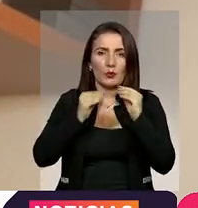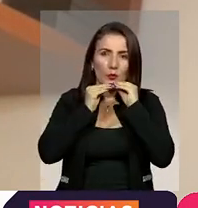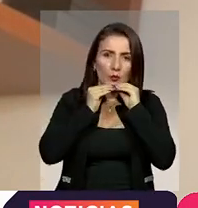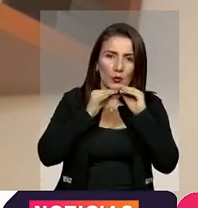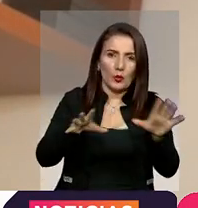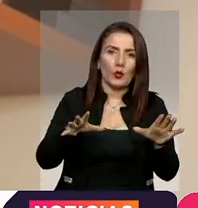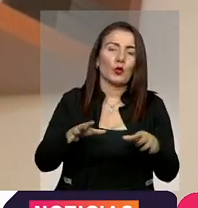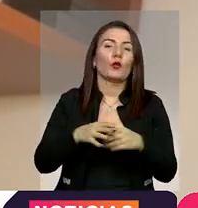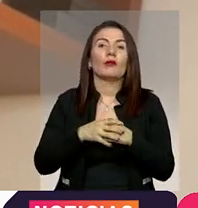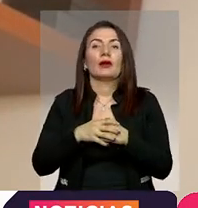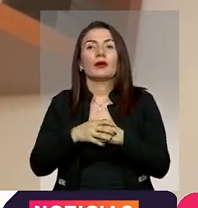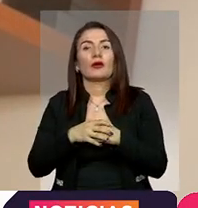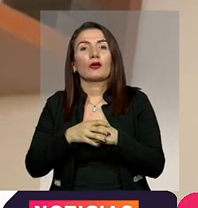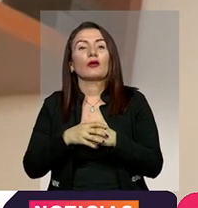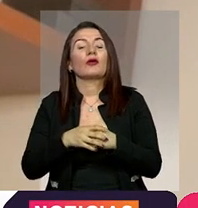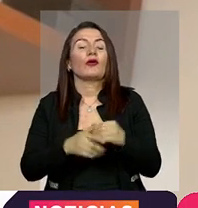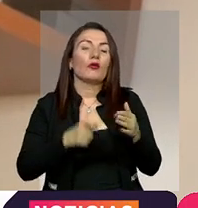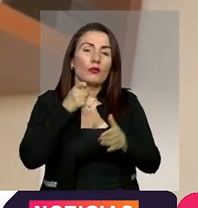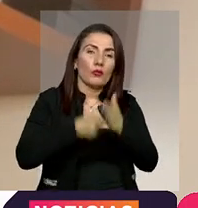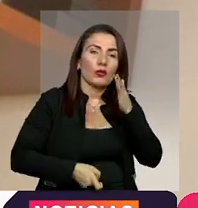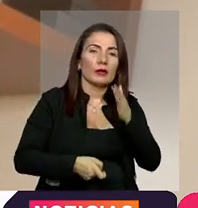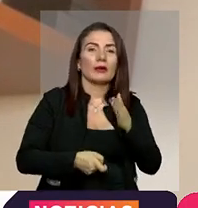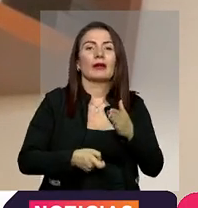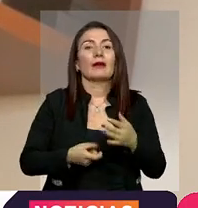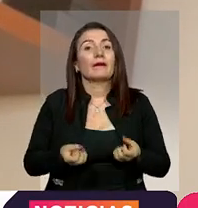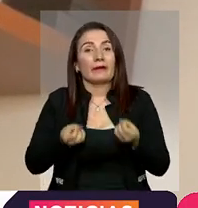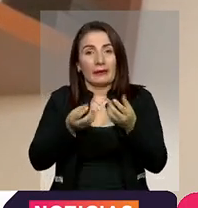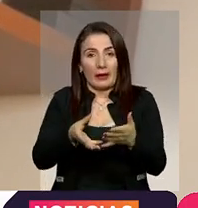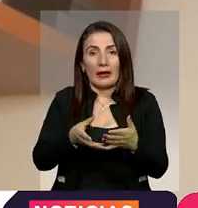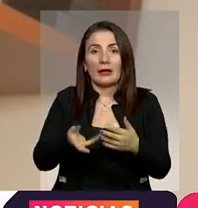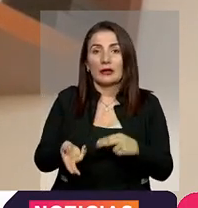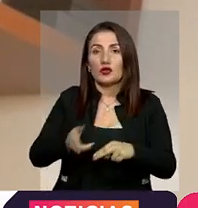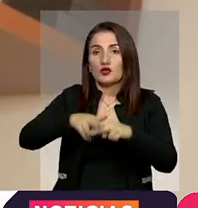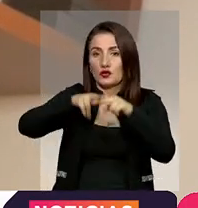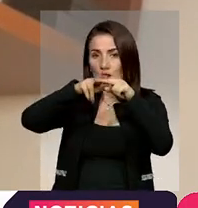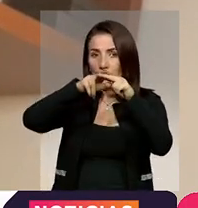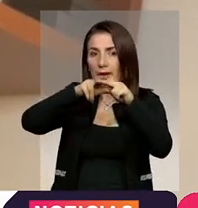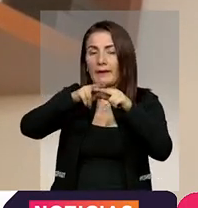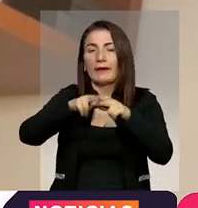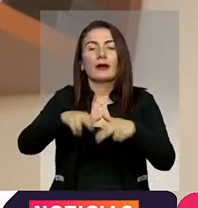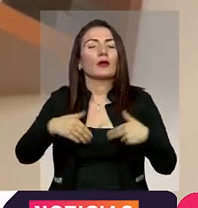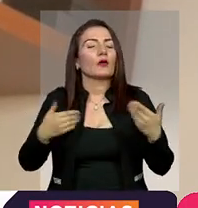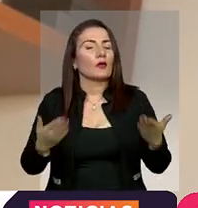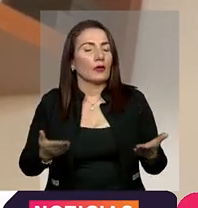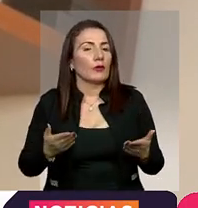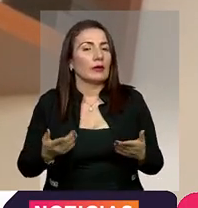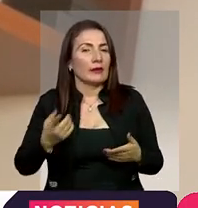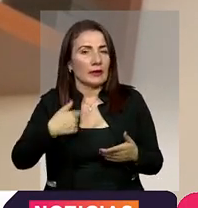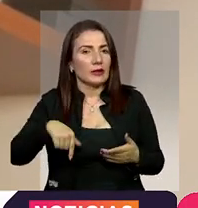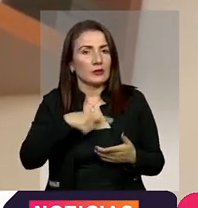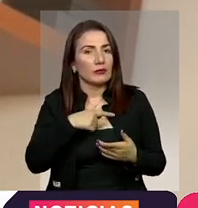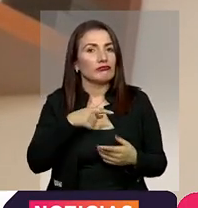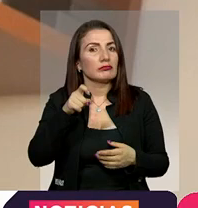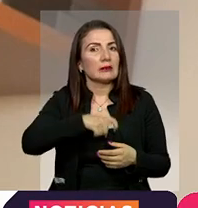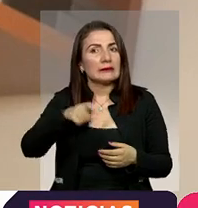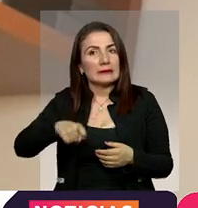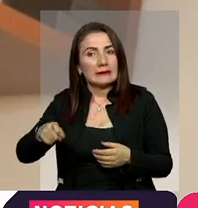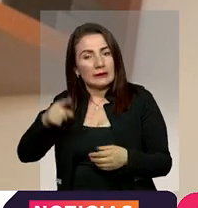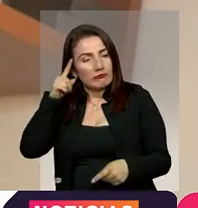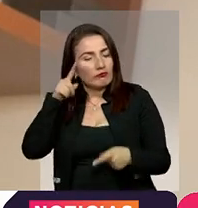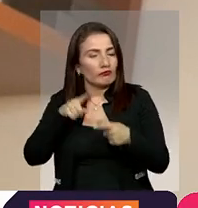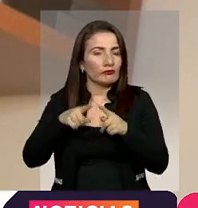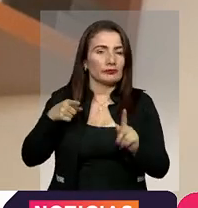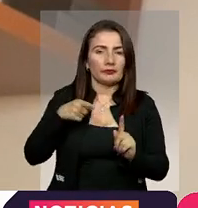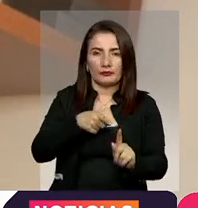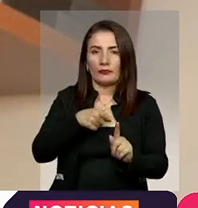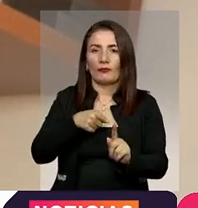sobre algunas multas y contribuciones que sí van a subir definitivamente, pues sin que eso necesariamente le pegue